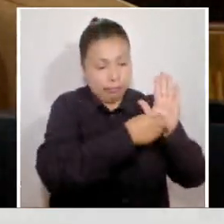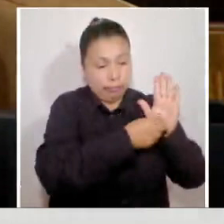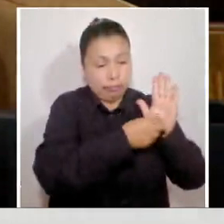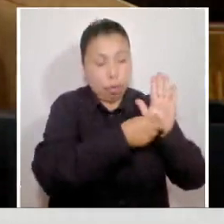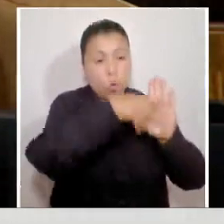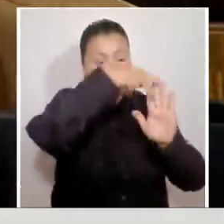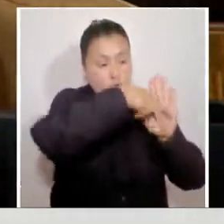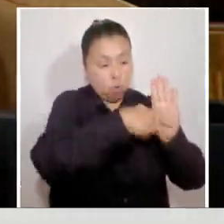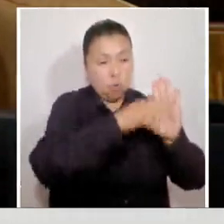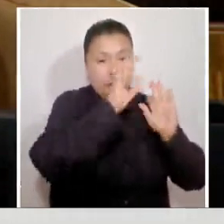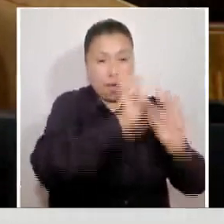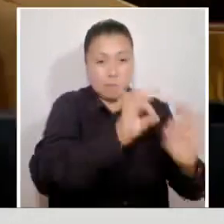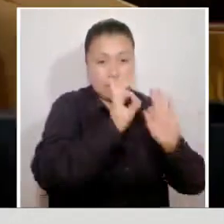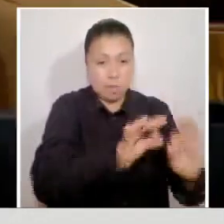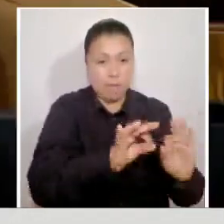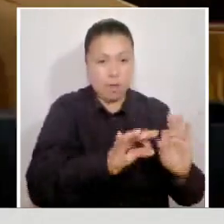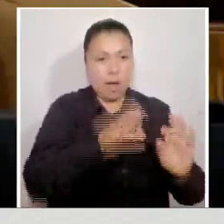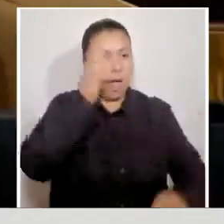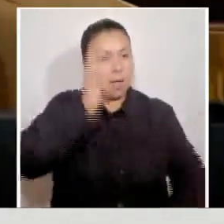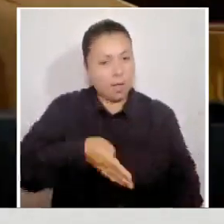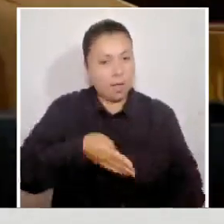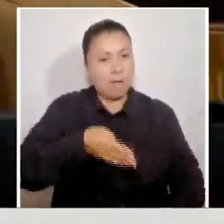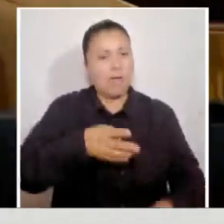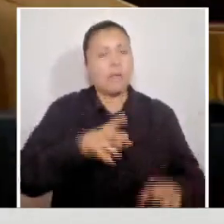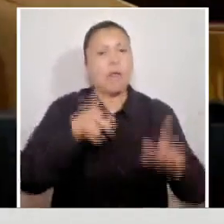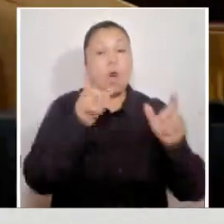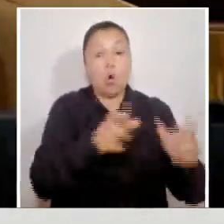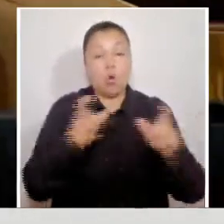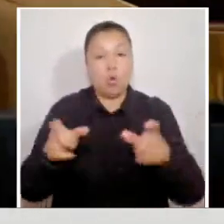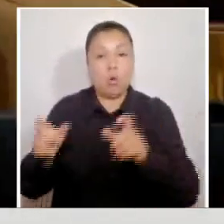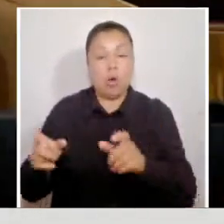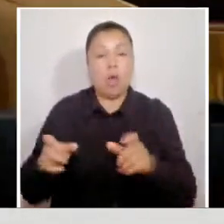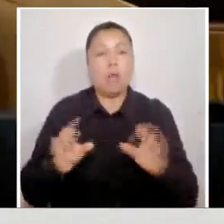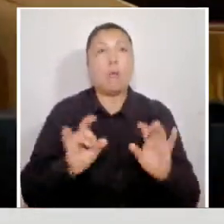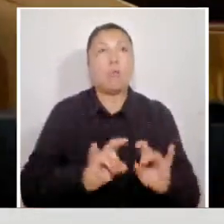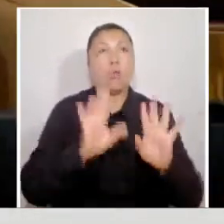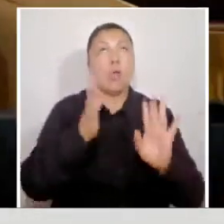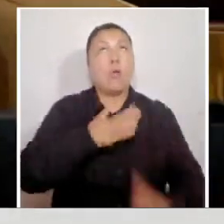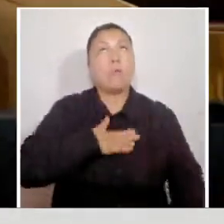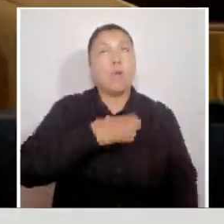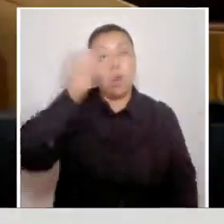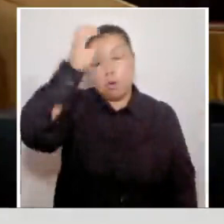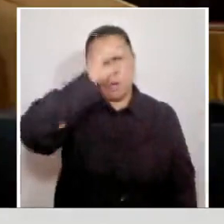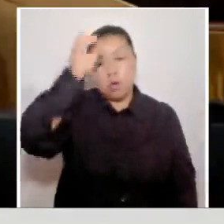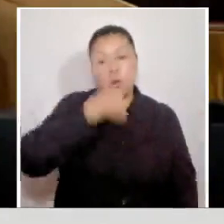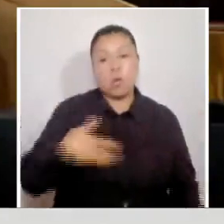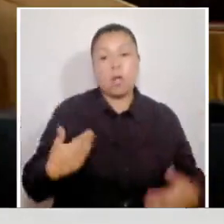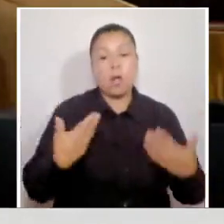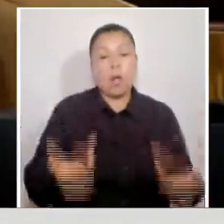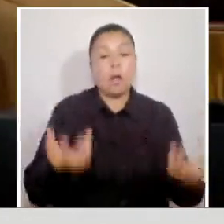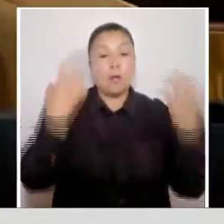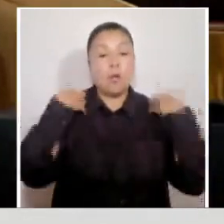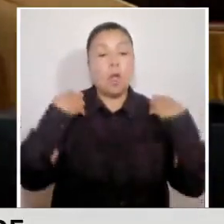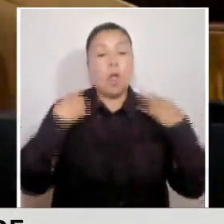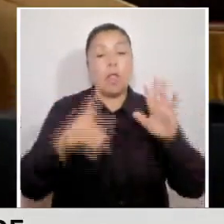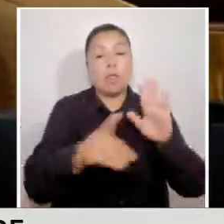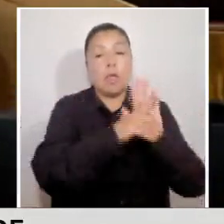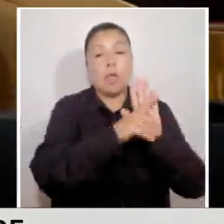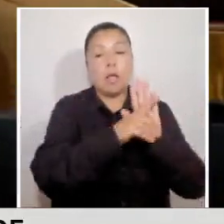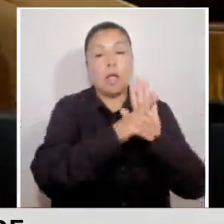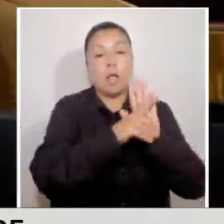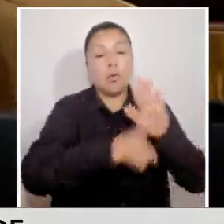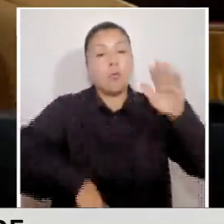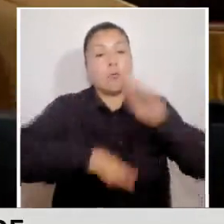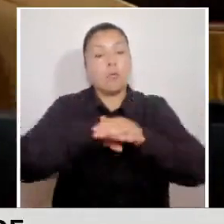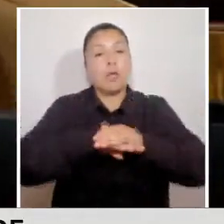específicas que deben ser debidamente reguladas en caso alguno mi parecer entregar esa atribución mediante un decreto supremo conculca